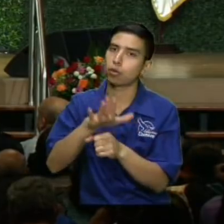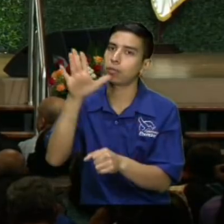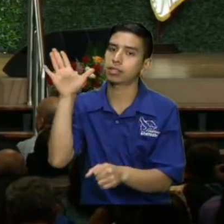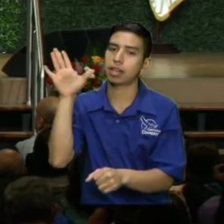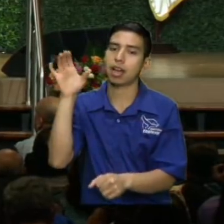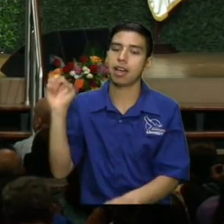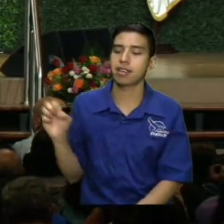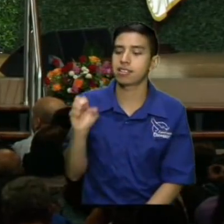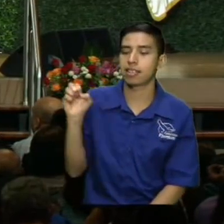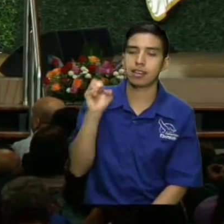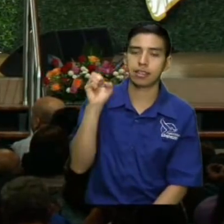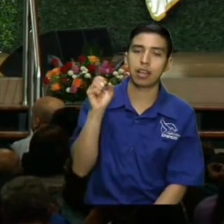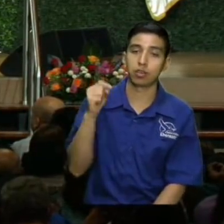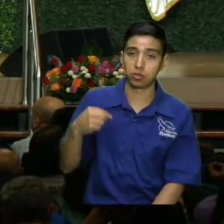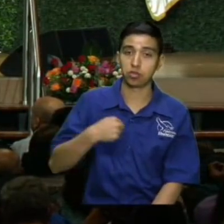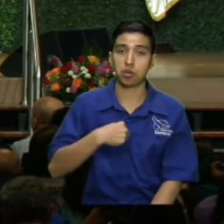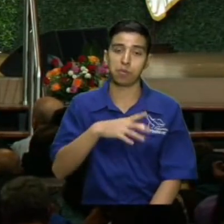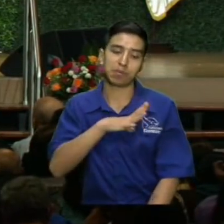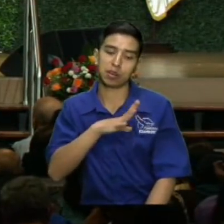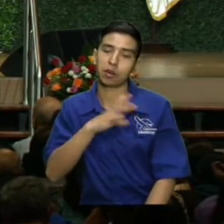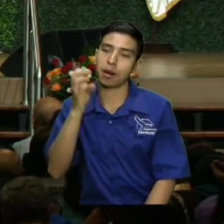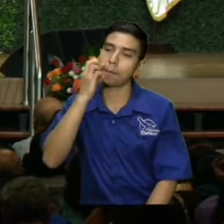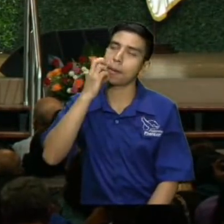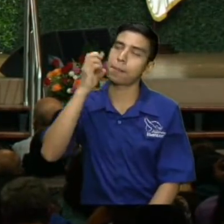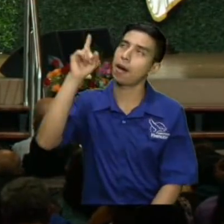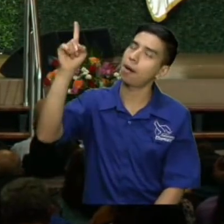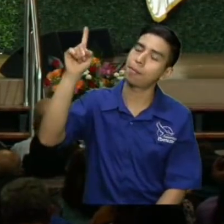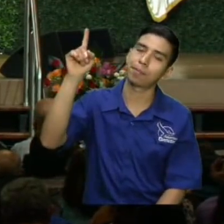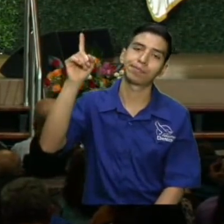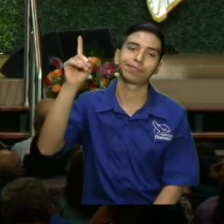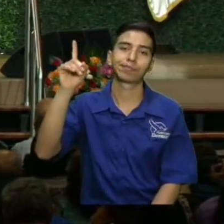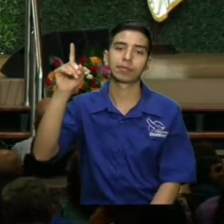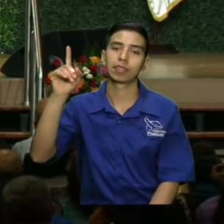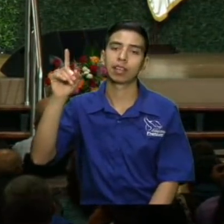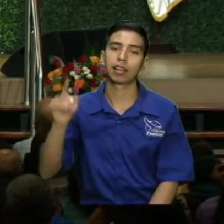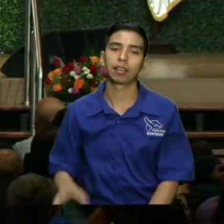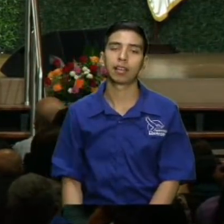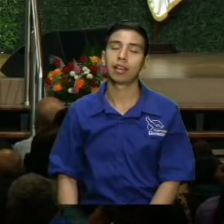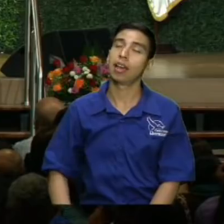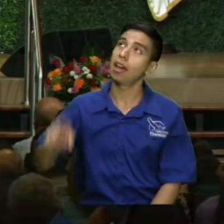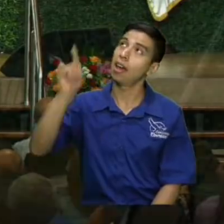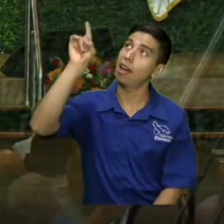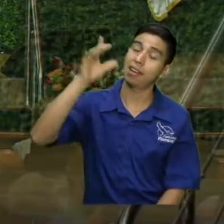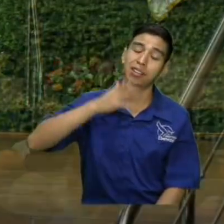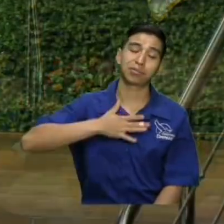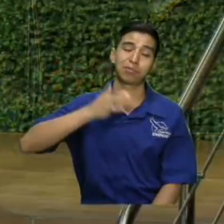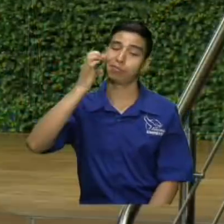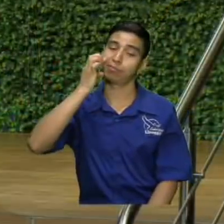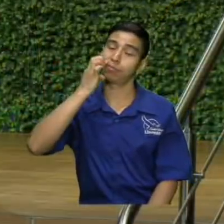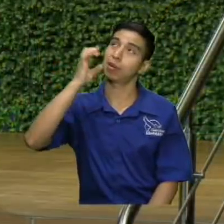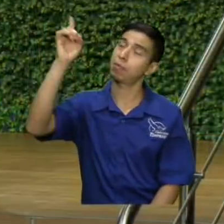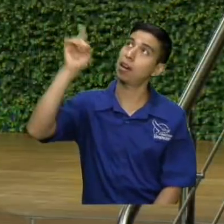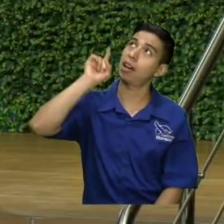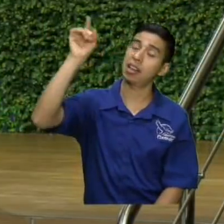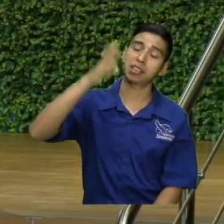Aleluya. Tengo papá. Ese es mi papá. Bendito. Es mi pastor. Es mi salvador. Es mi proveedor.